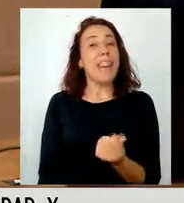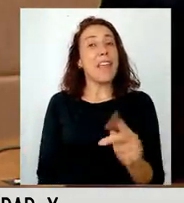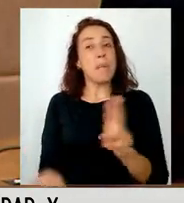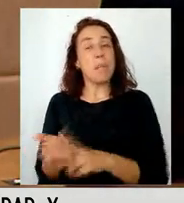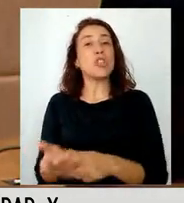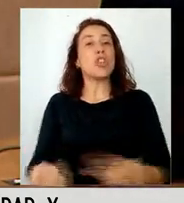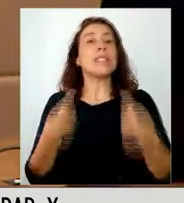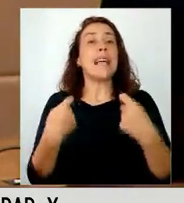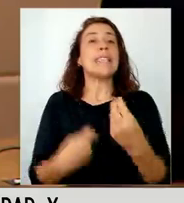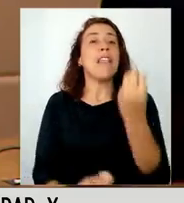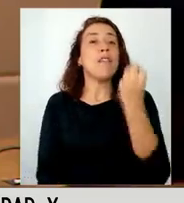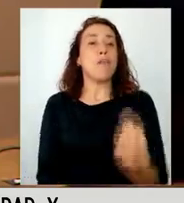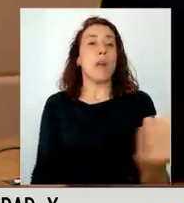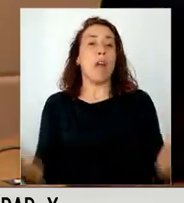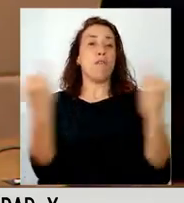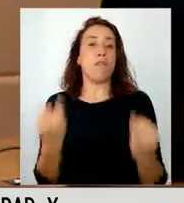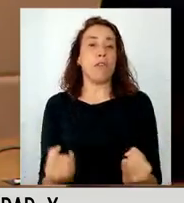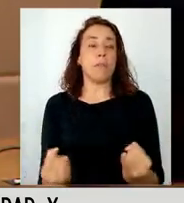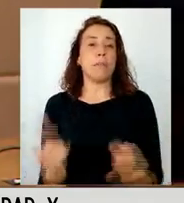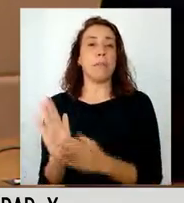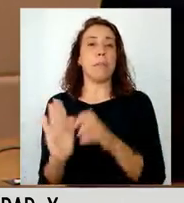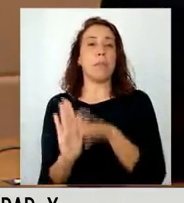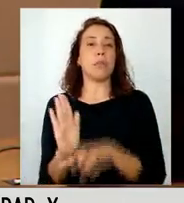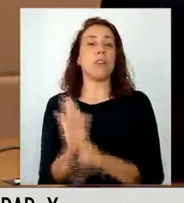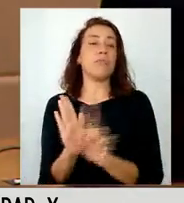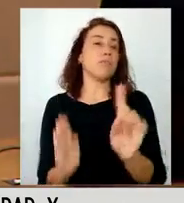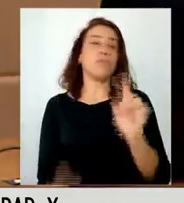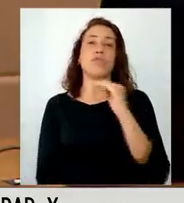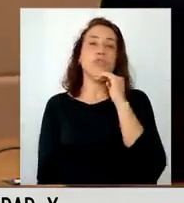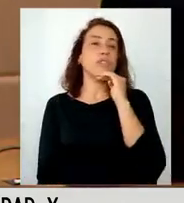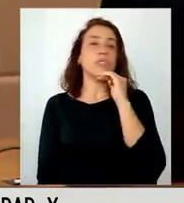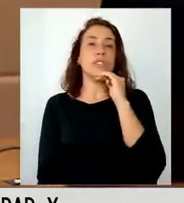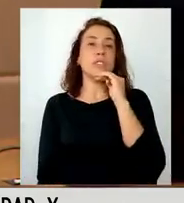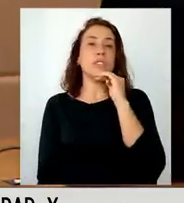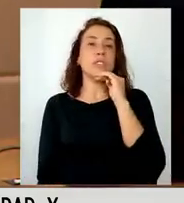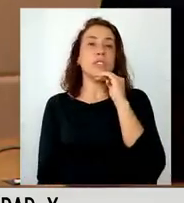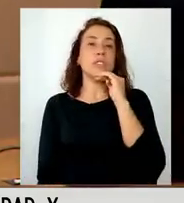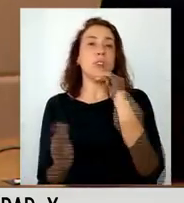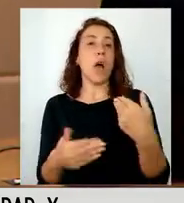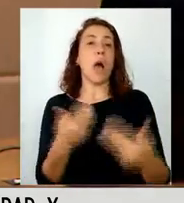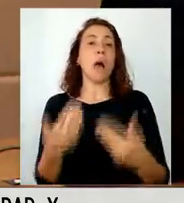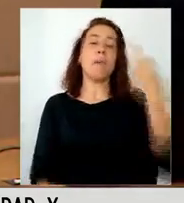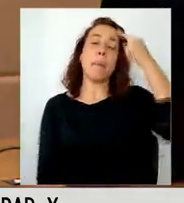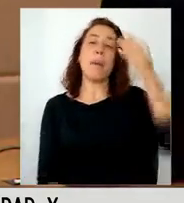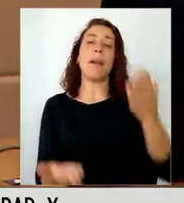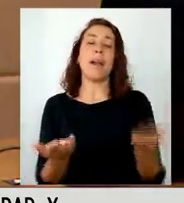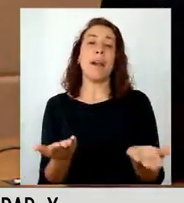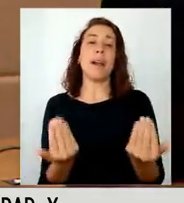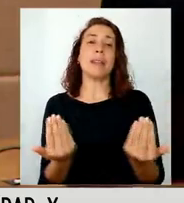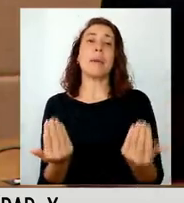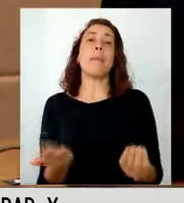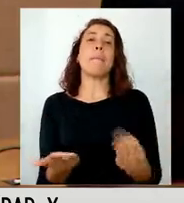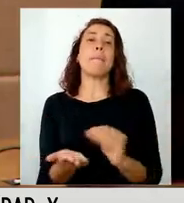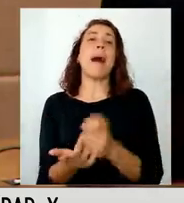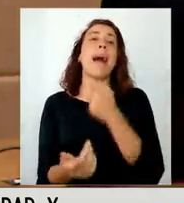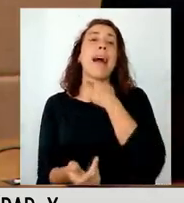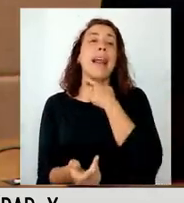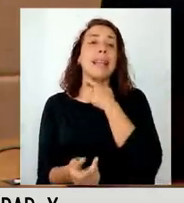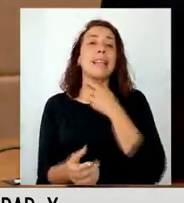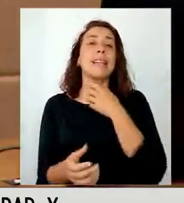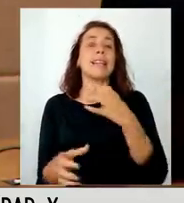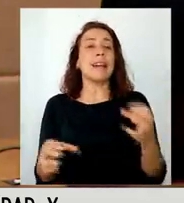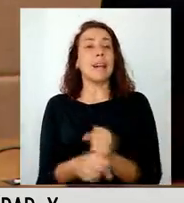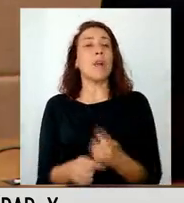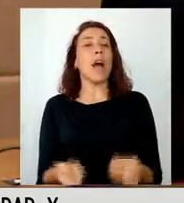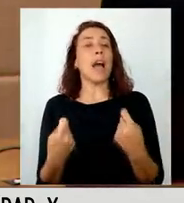este proyecto de ley no es suficiente para eso es un buen avance pero necesitamos mayores garantías de un eficiente gasto público hoy día eso